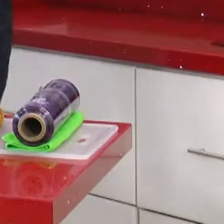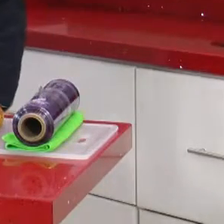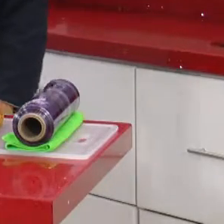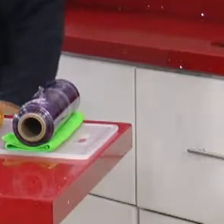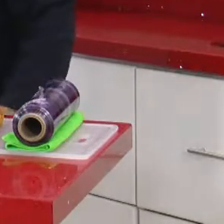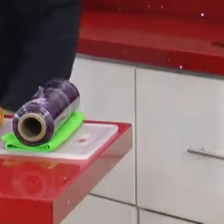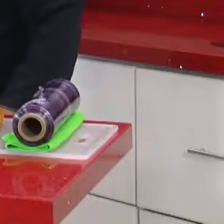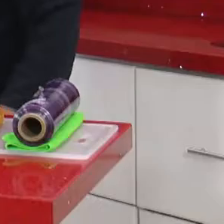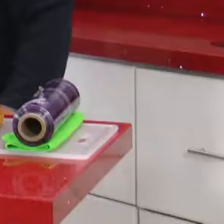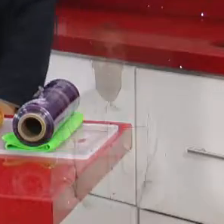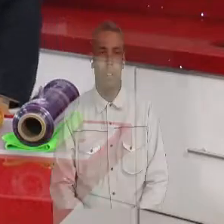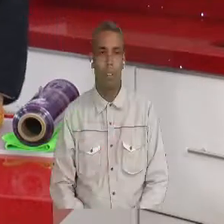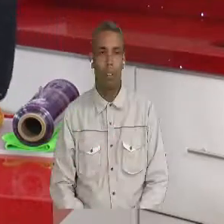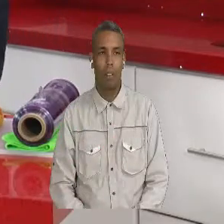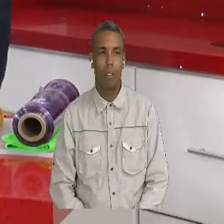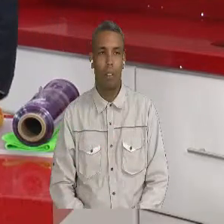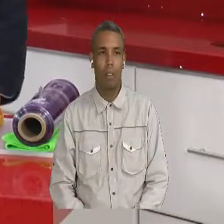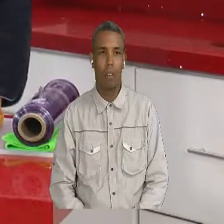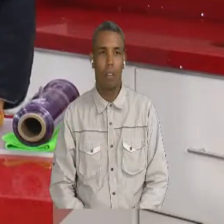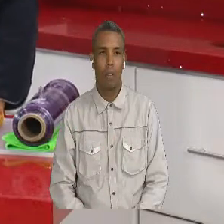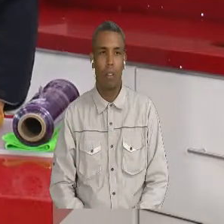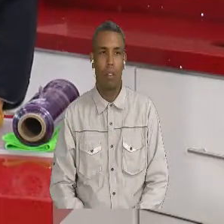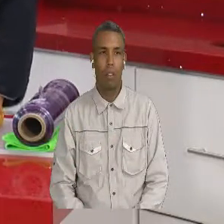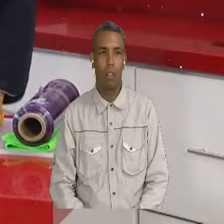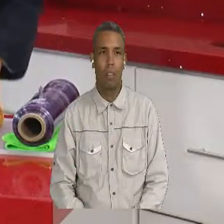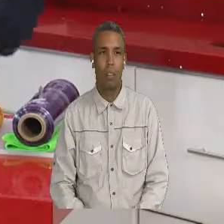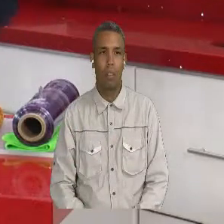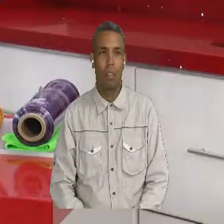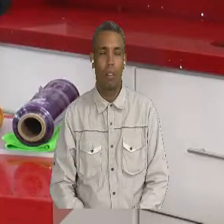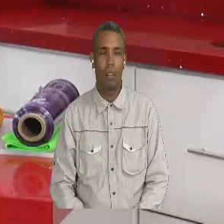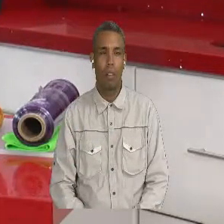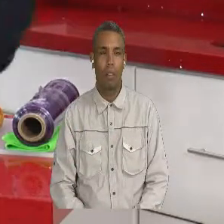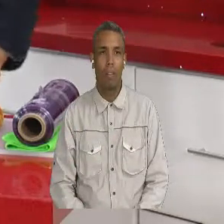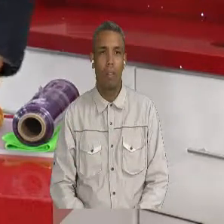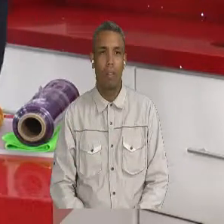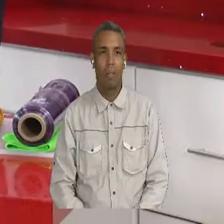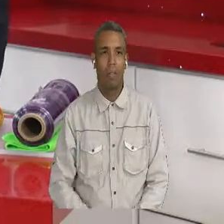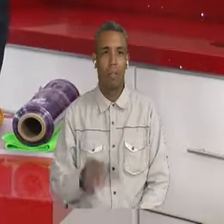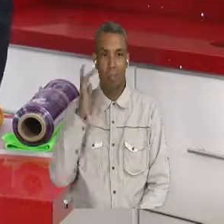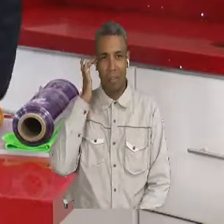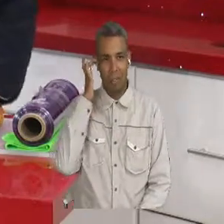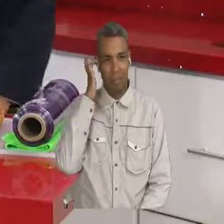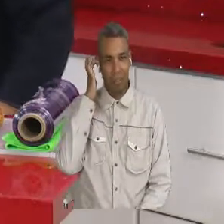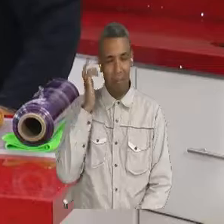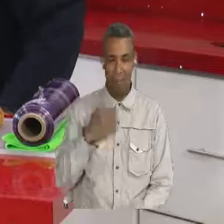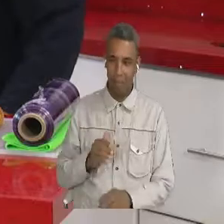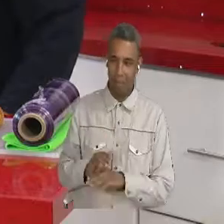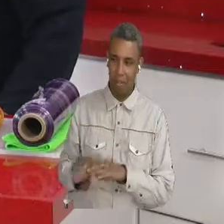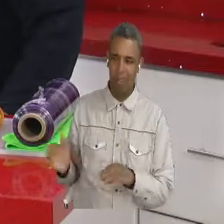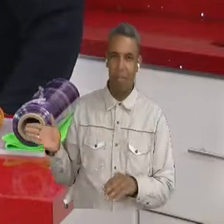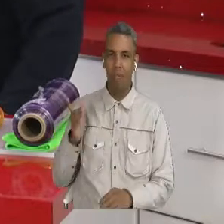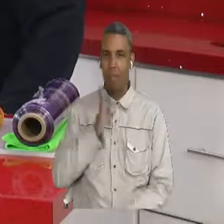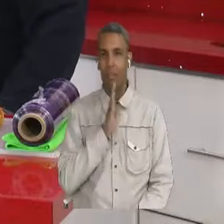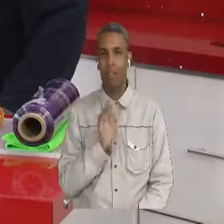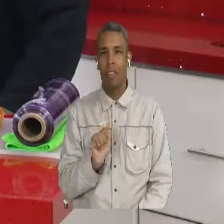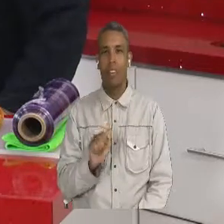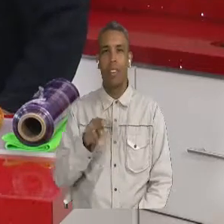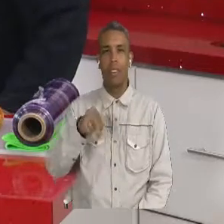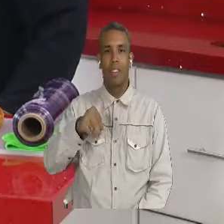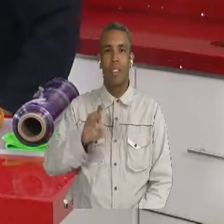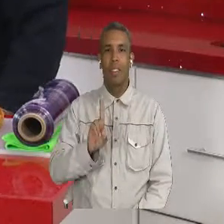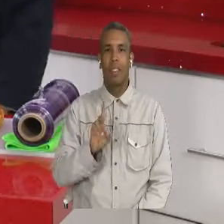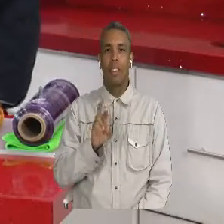compadre Sergio, hoy aquí a pedir de boca. Eso, excelente. ¿Qué más, Andrés? ¿Cómo está? Bien, compadre, muy